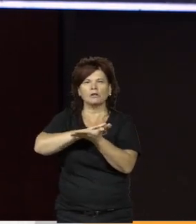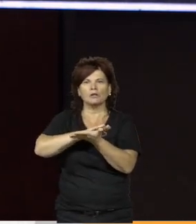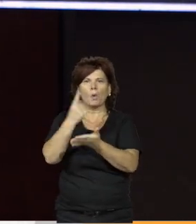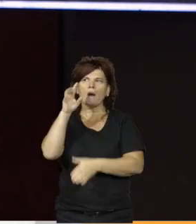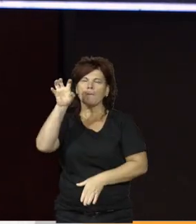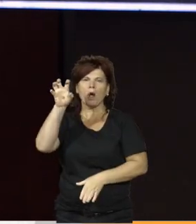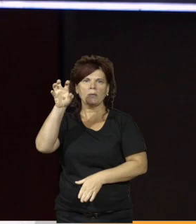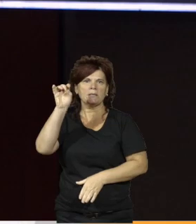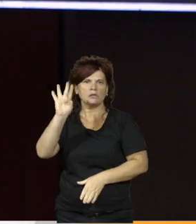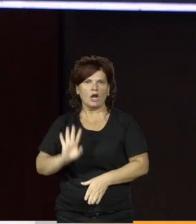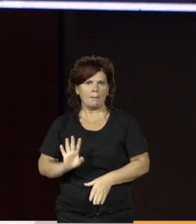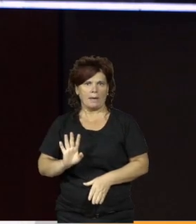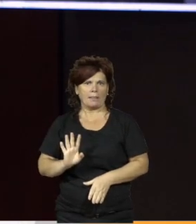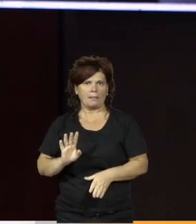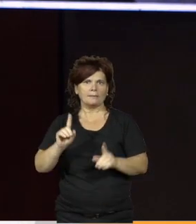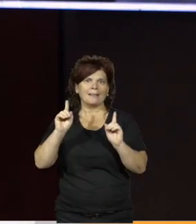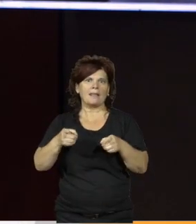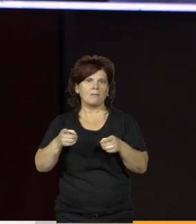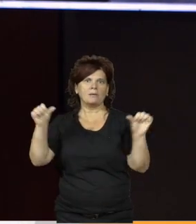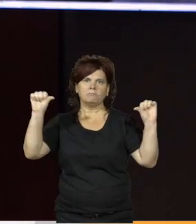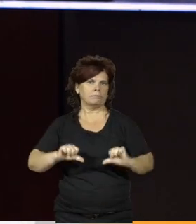provincia, también fallamos.